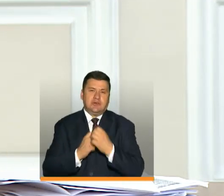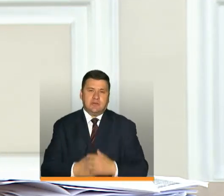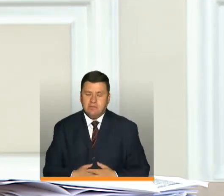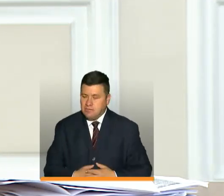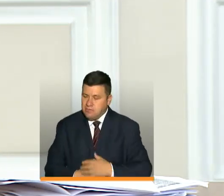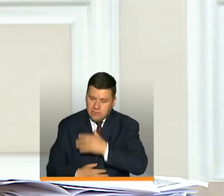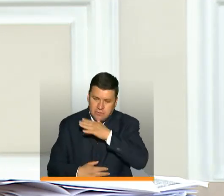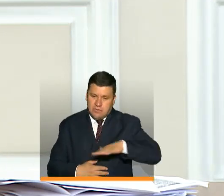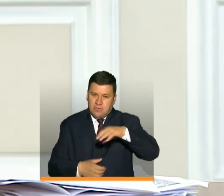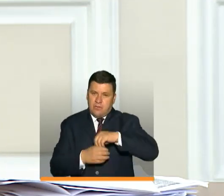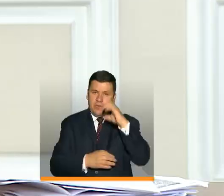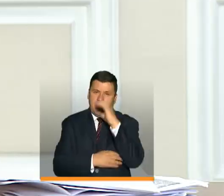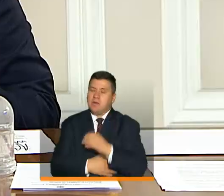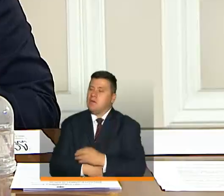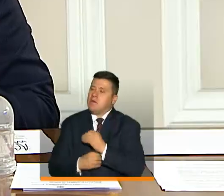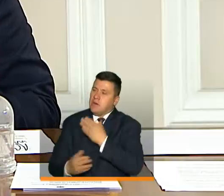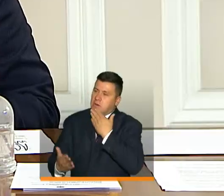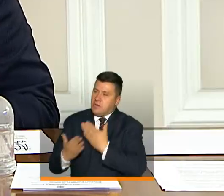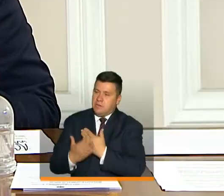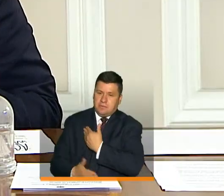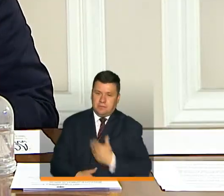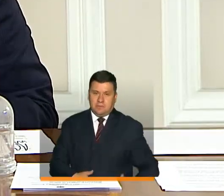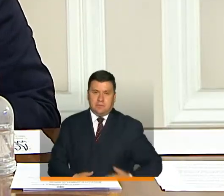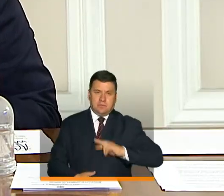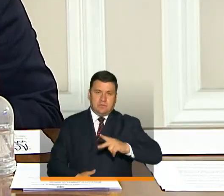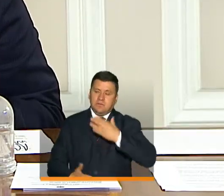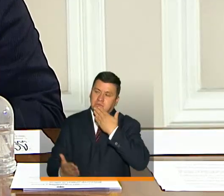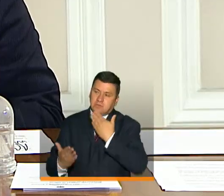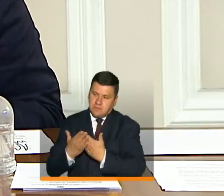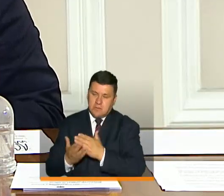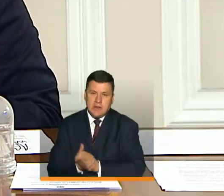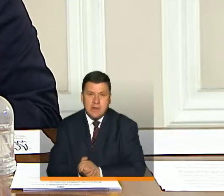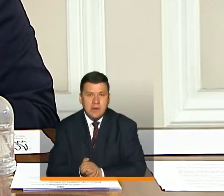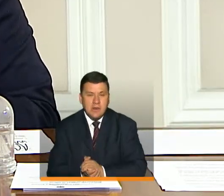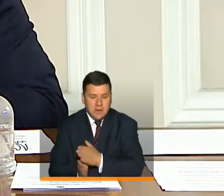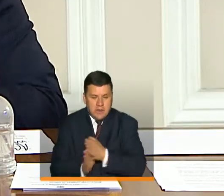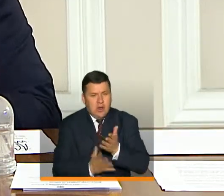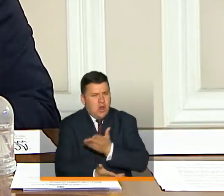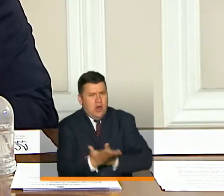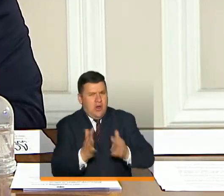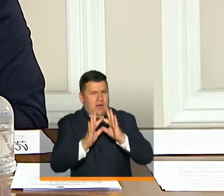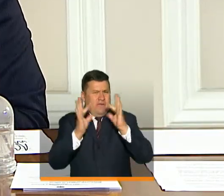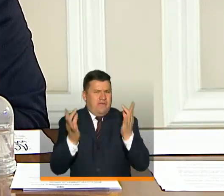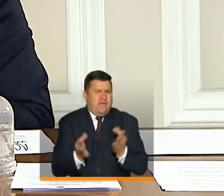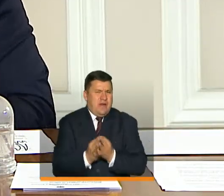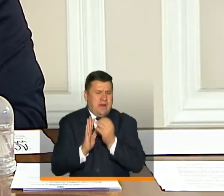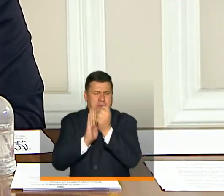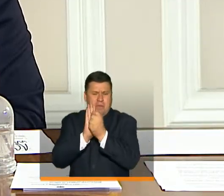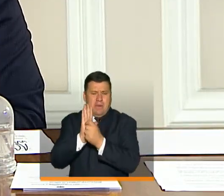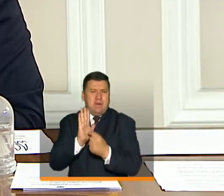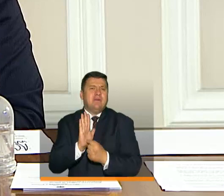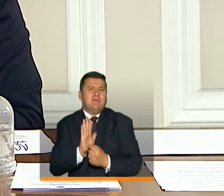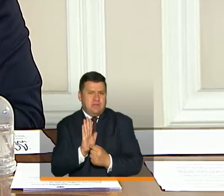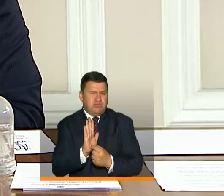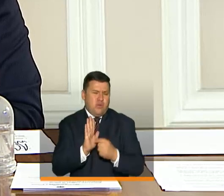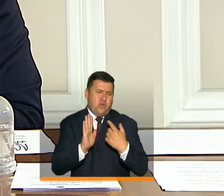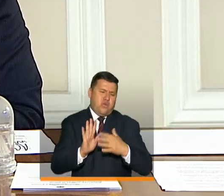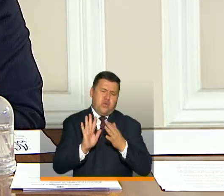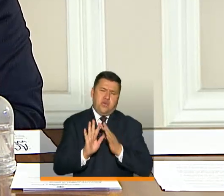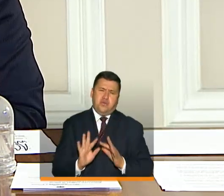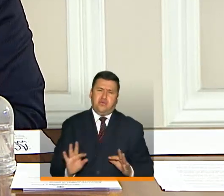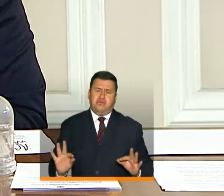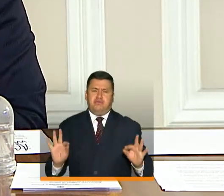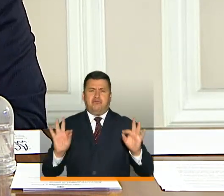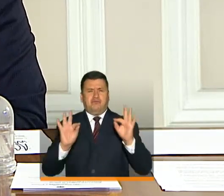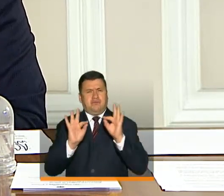en el campo colombiano. Muchas gracias, vicepresidenta, por compartirle a las familias estos detalles que son tan relevantes, y